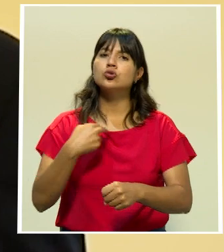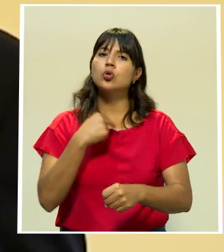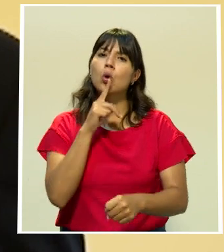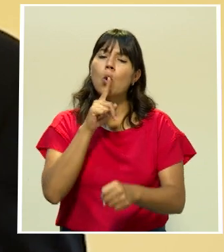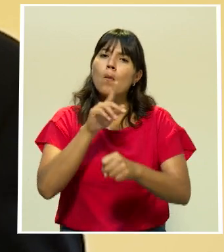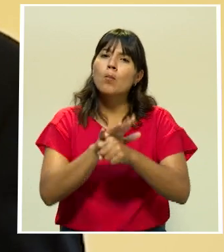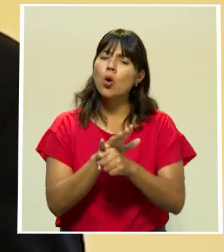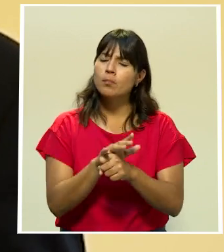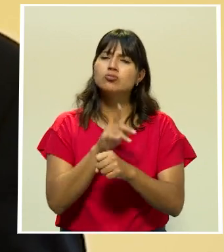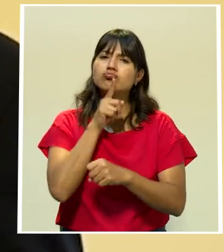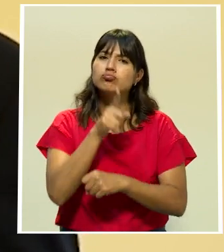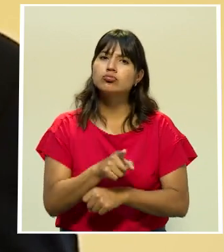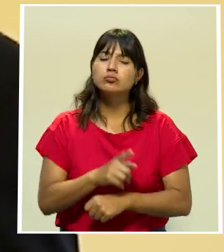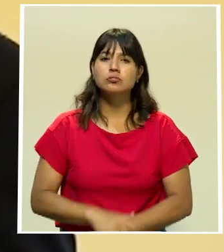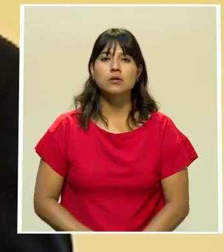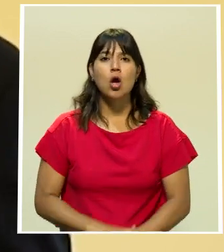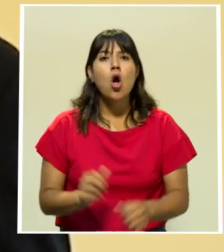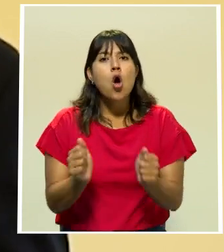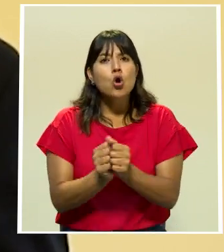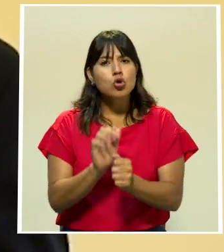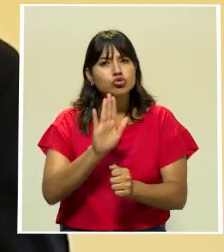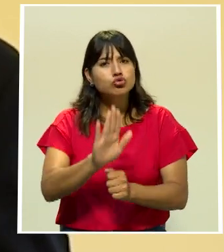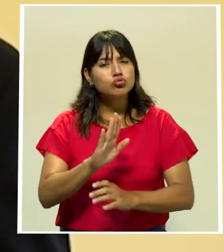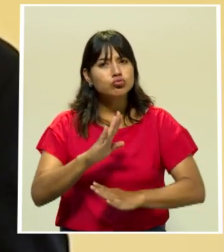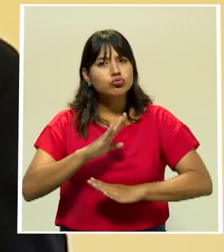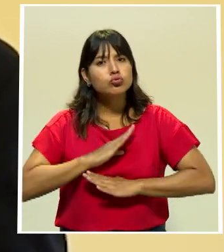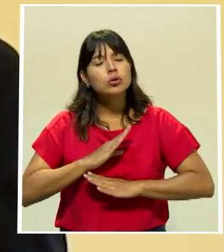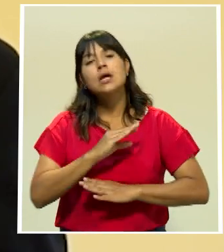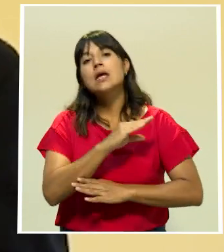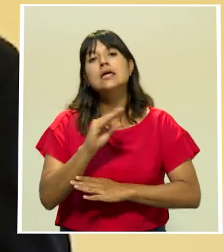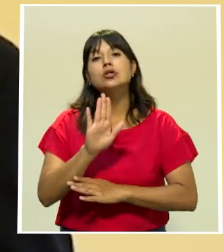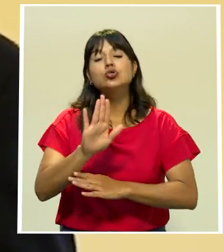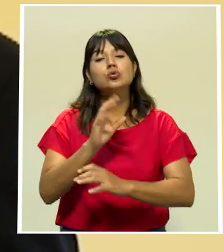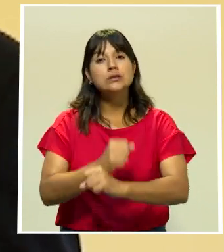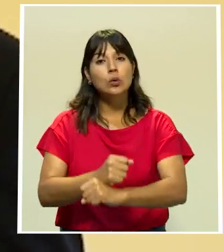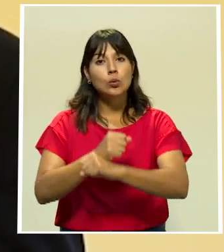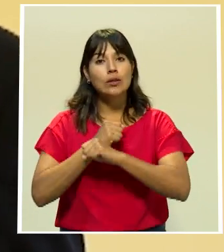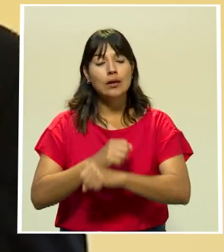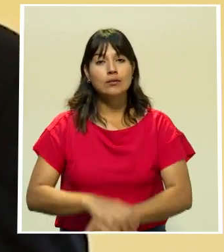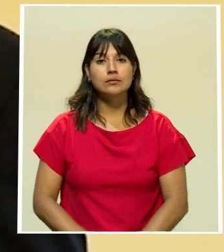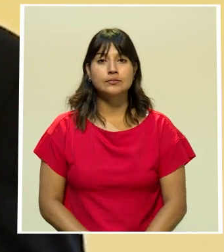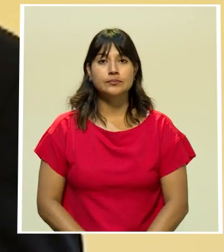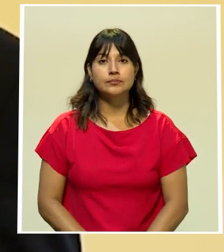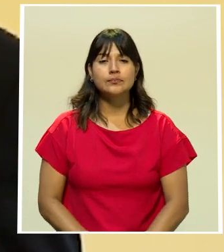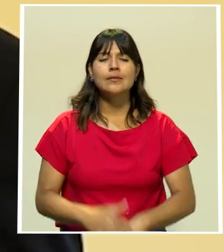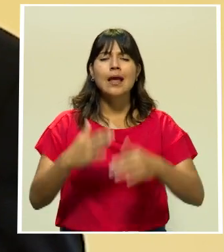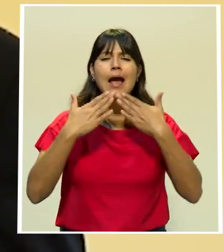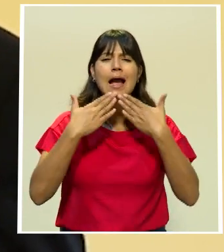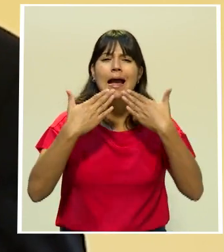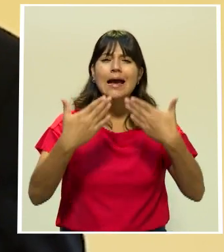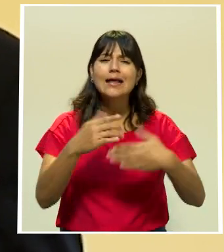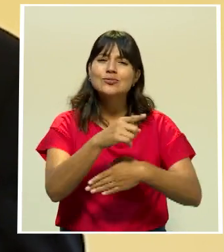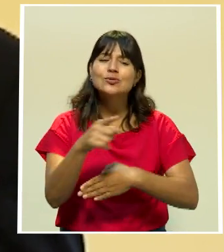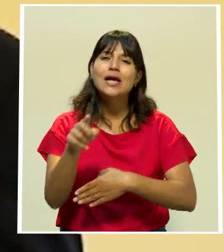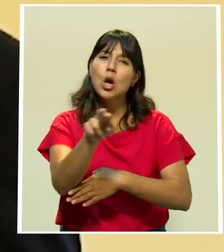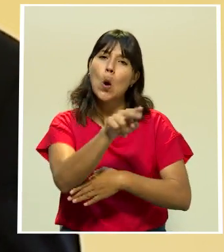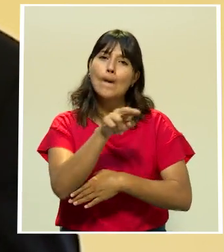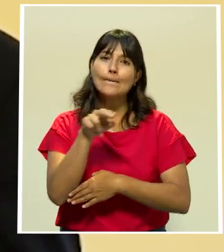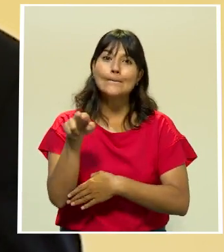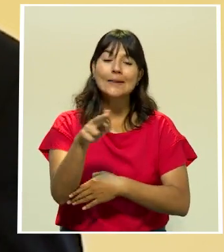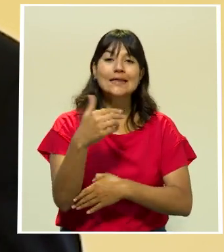comprometidos genuinamente con su bienestar y seguridad. Gracias, compañeras